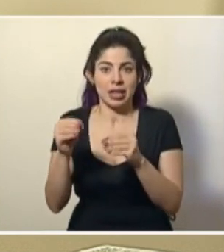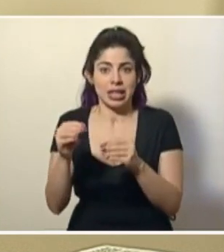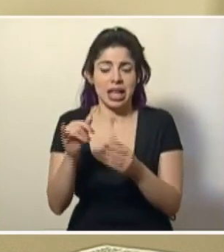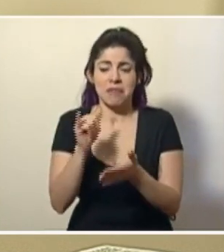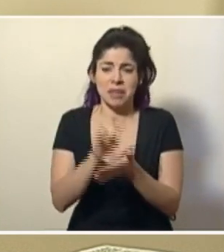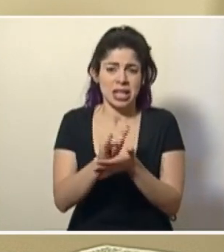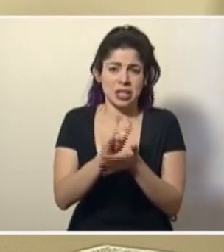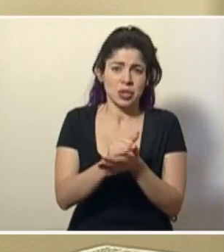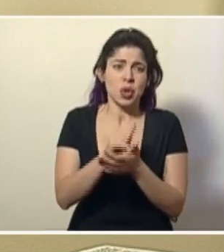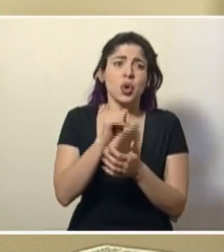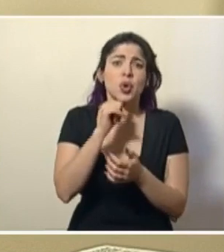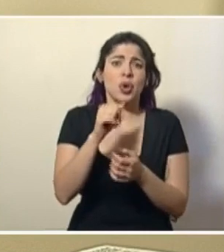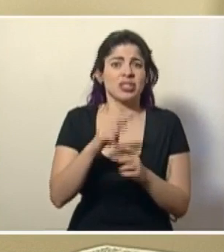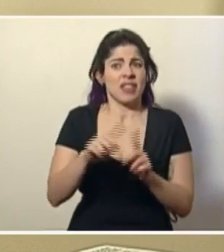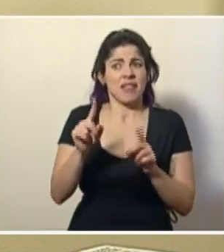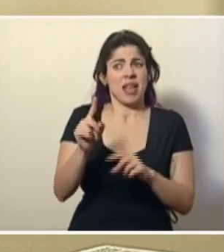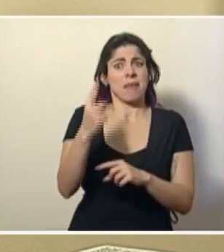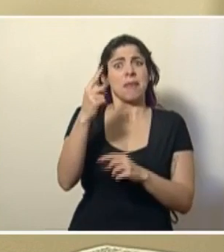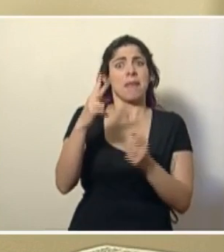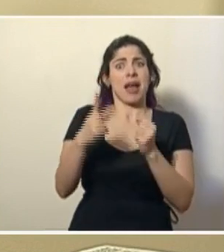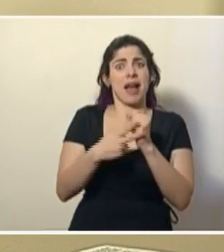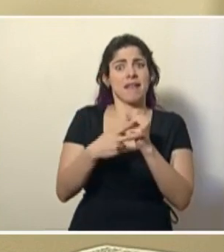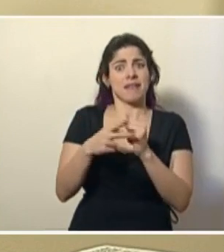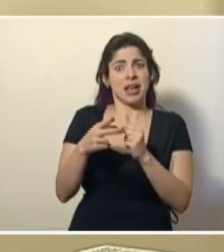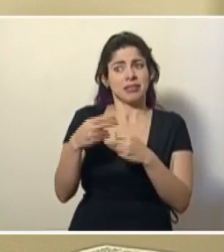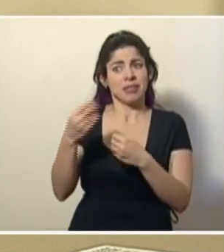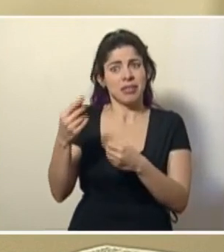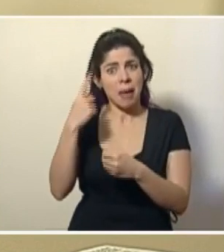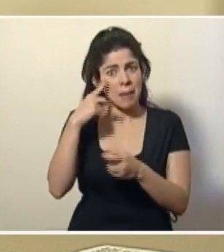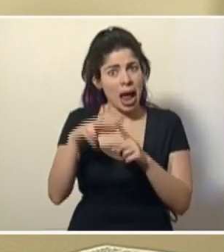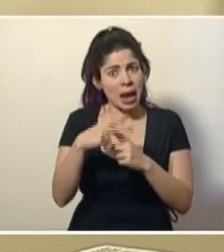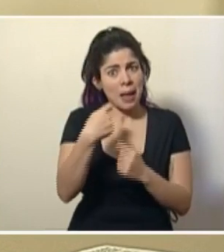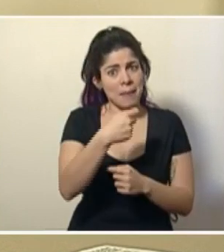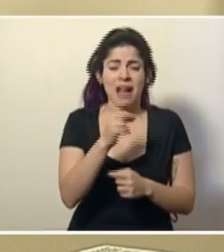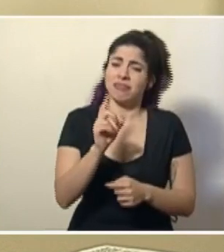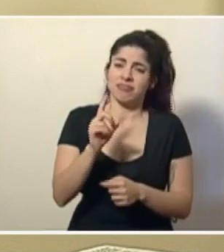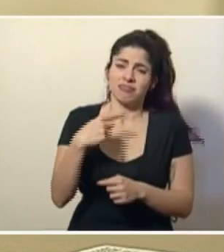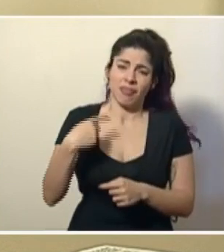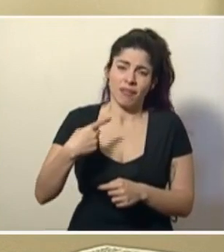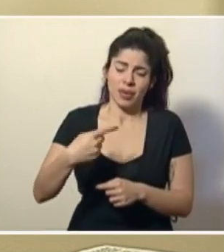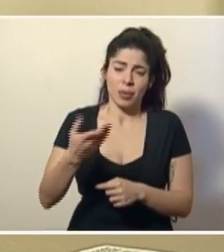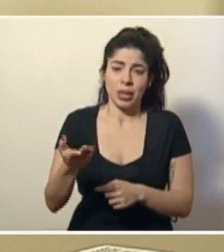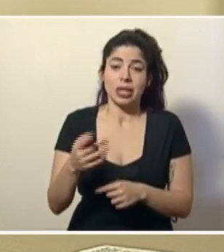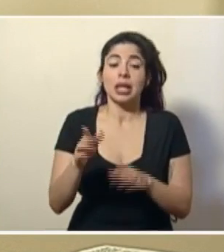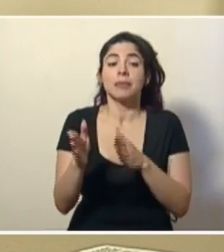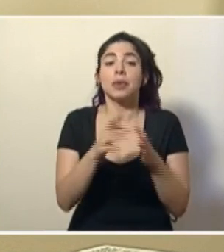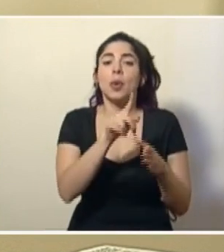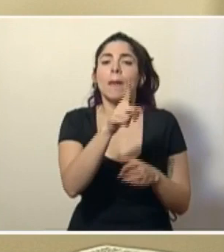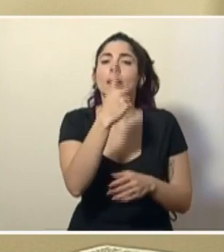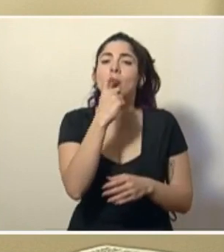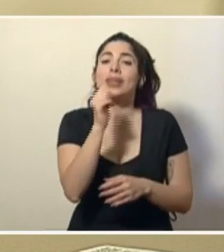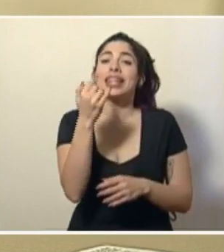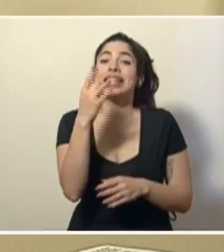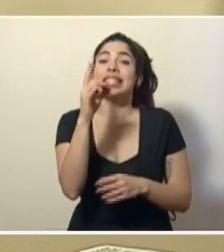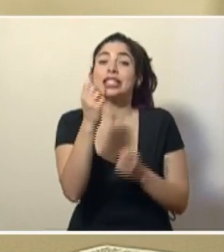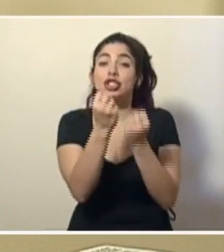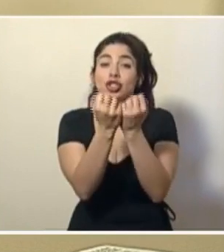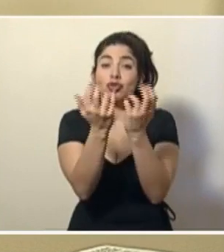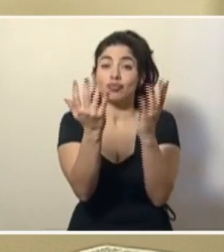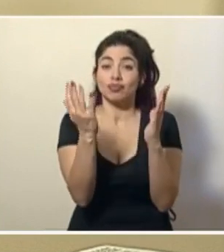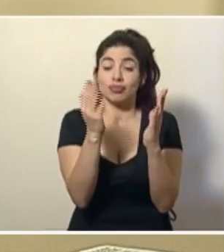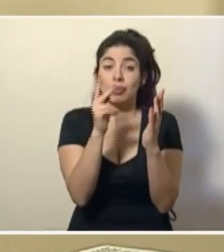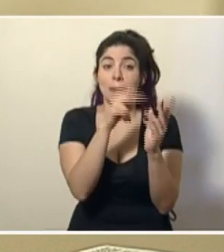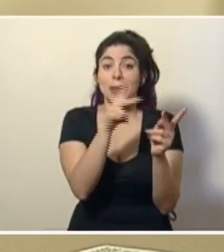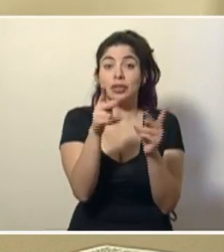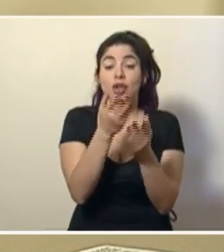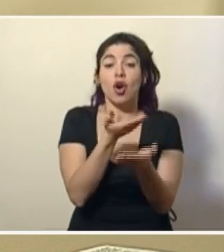algo que no es inusual. En cuanto a su pregunta sobre entre los 18 oferentes, que habían unos